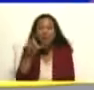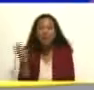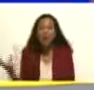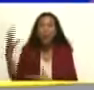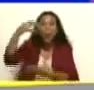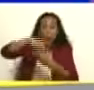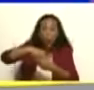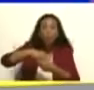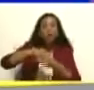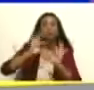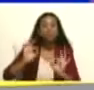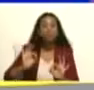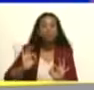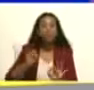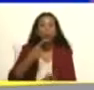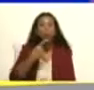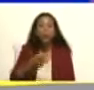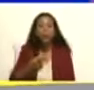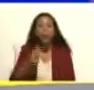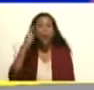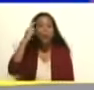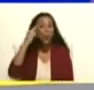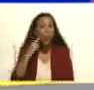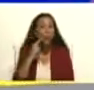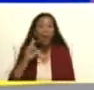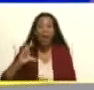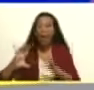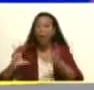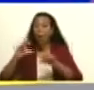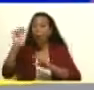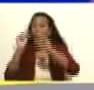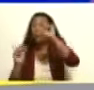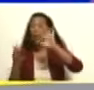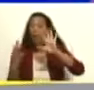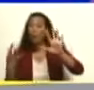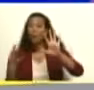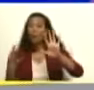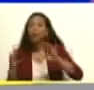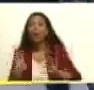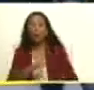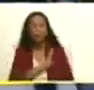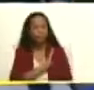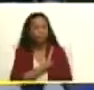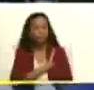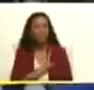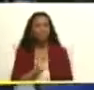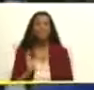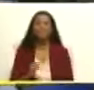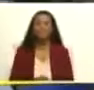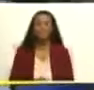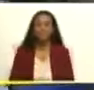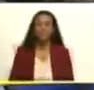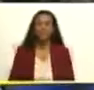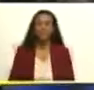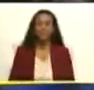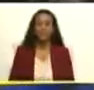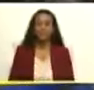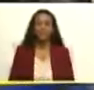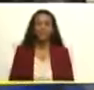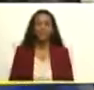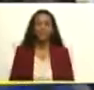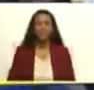Esequiba, tal como lo dijo el padre Bolívar con su octava estrella, nos pertenece a los venezolanos y las venezolanas.